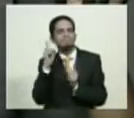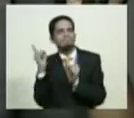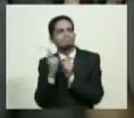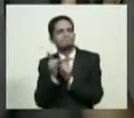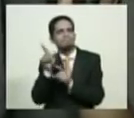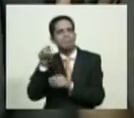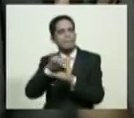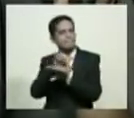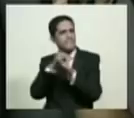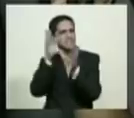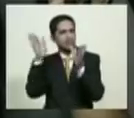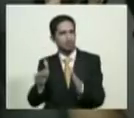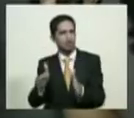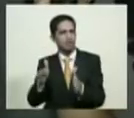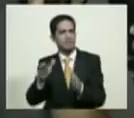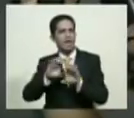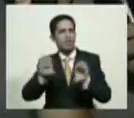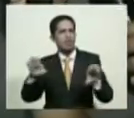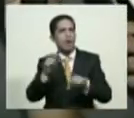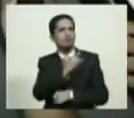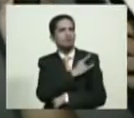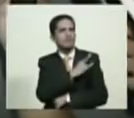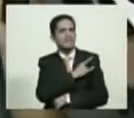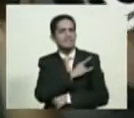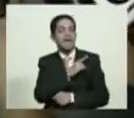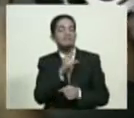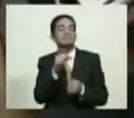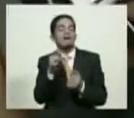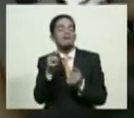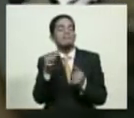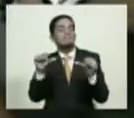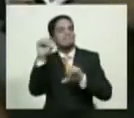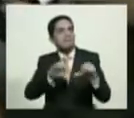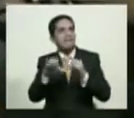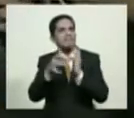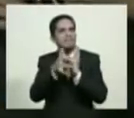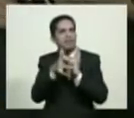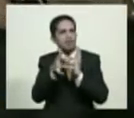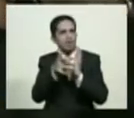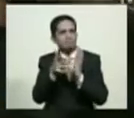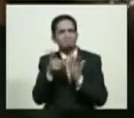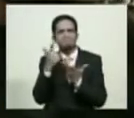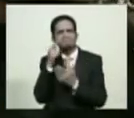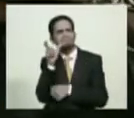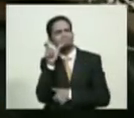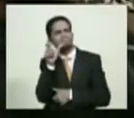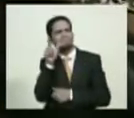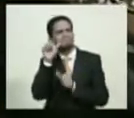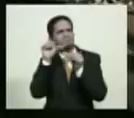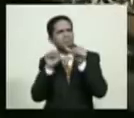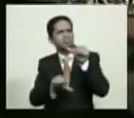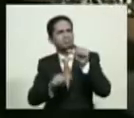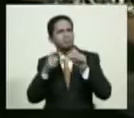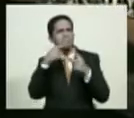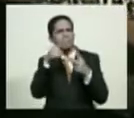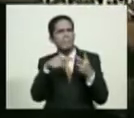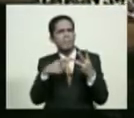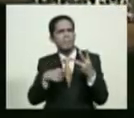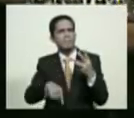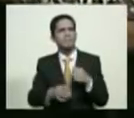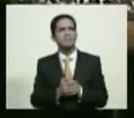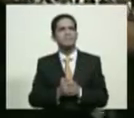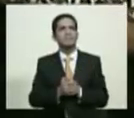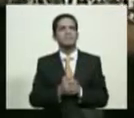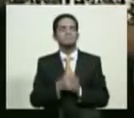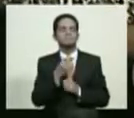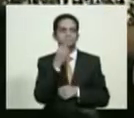el ministro del Poder Popular para la Educación Universitaria, Ciencia y Tecnología. Nos gustaría conocer los puntos acá expuestos. Sí, bueno, primero